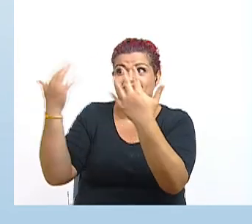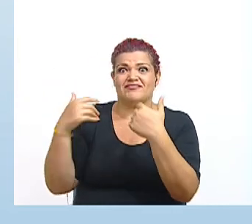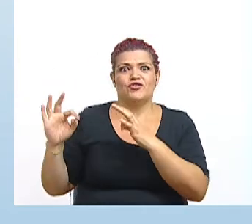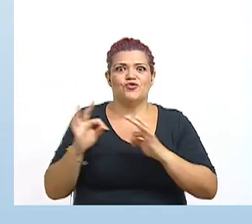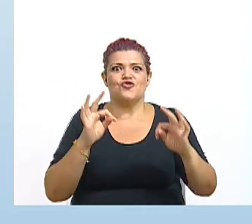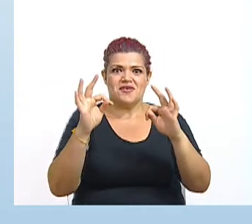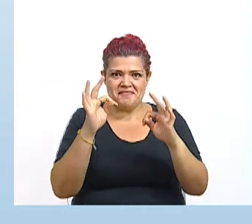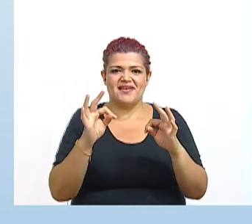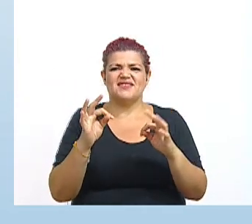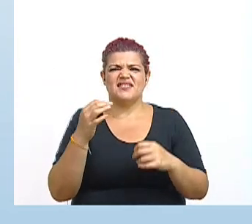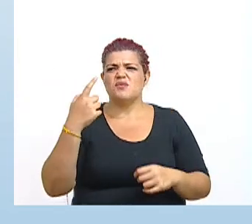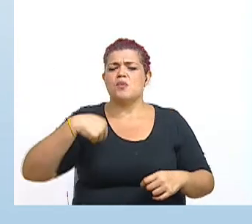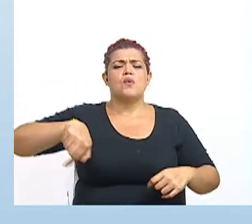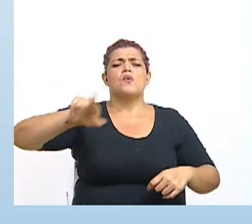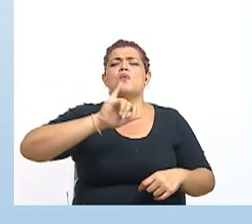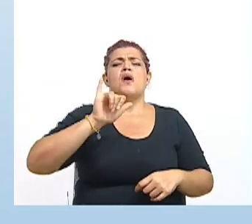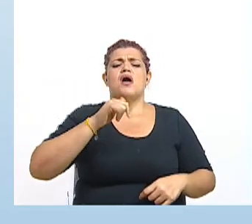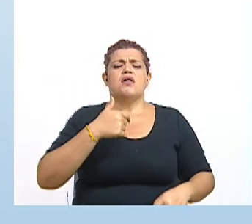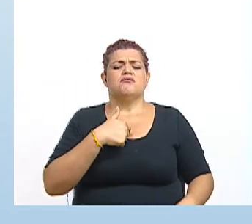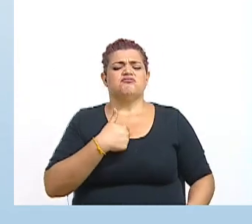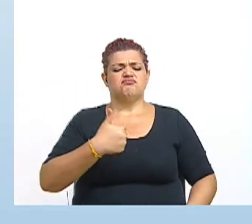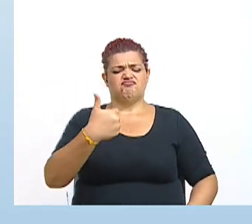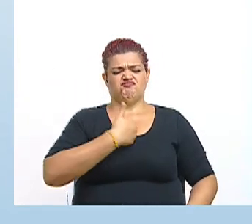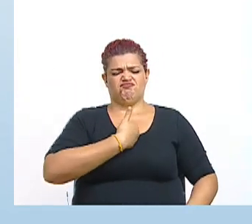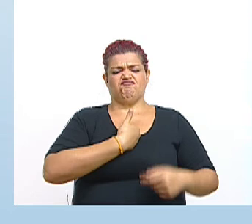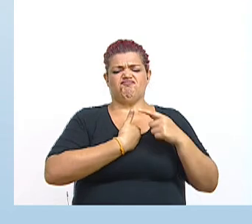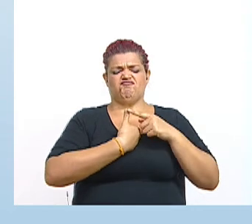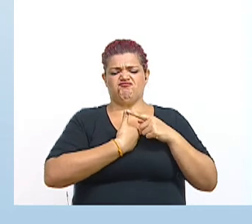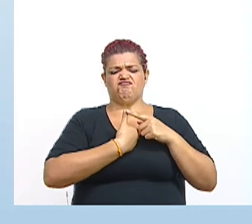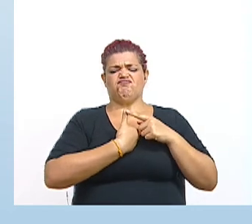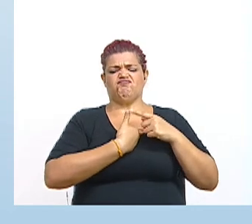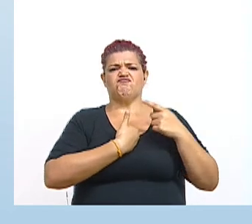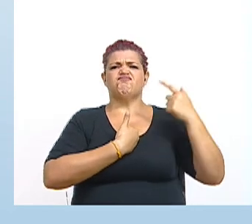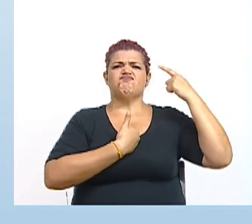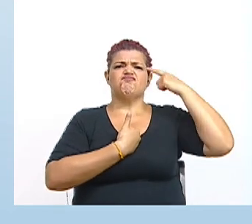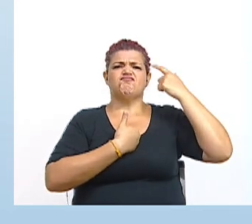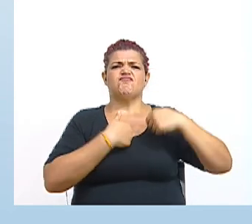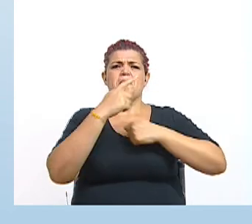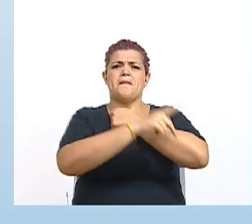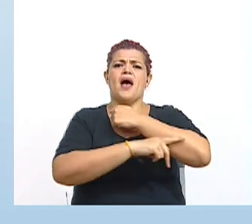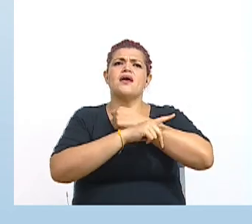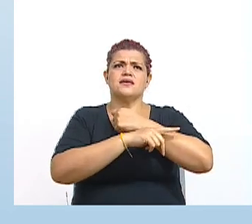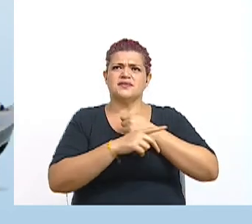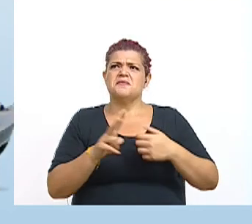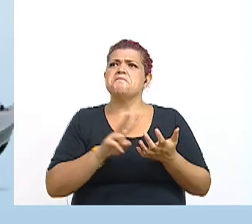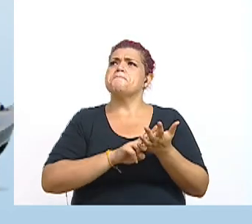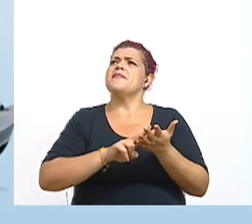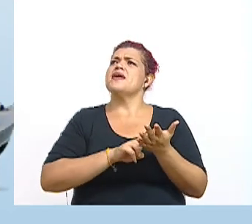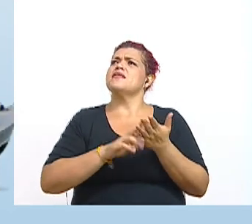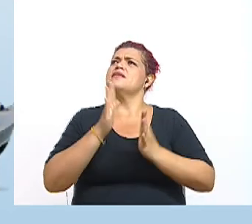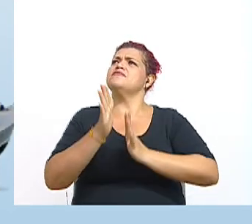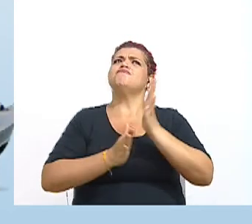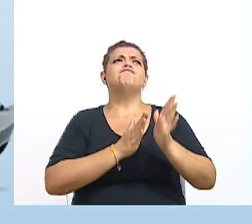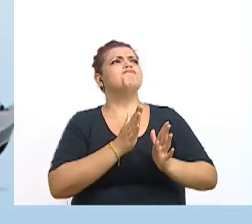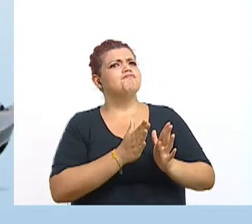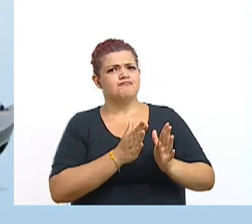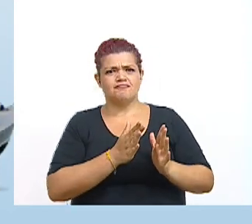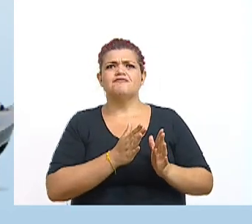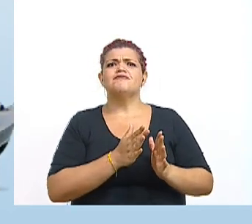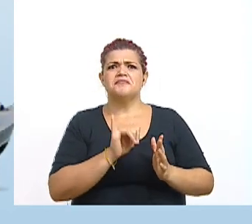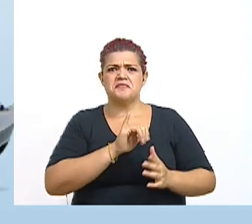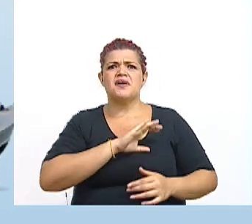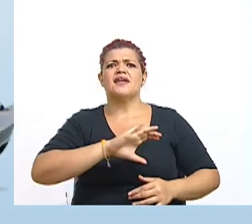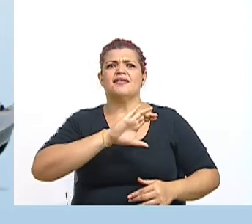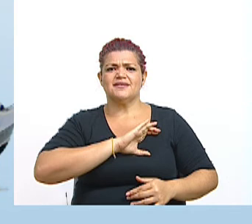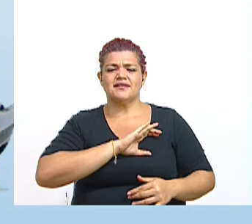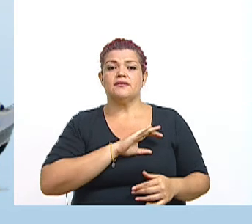sentido de identidad nacional. Todos nos sentimos identificados con un país con estas características. Otra razón